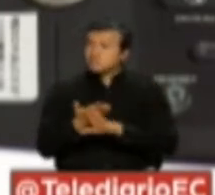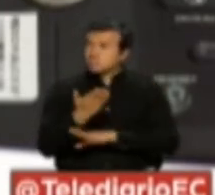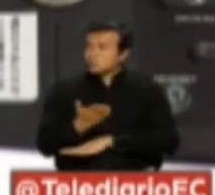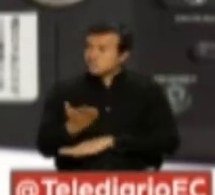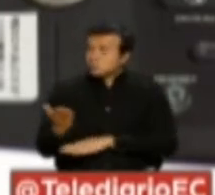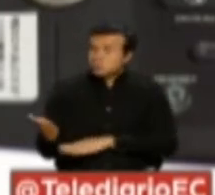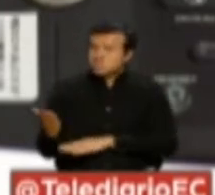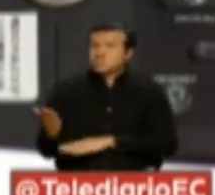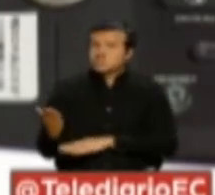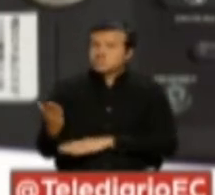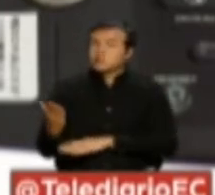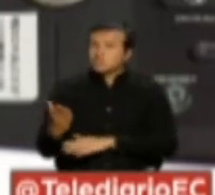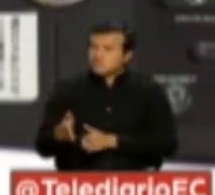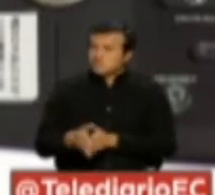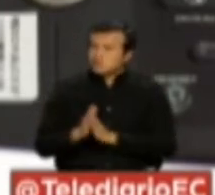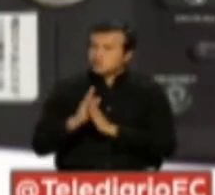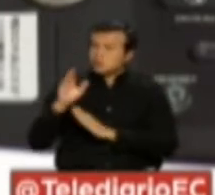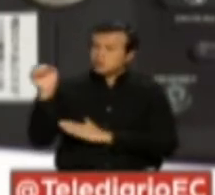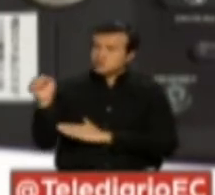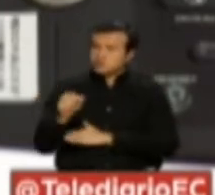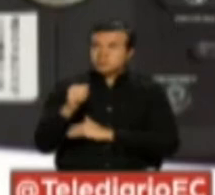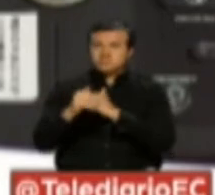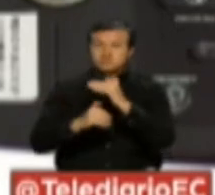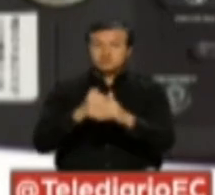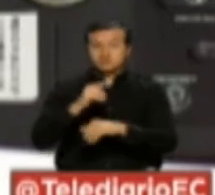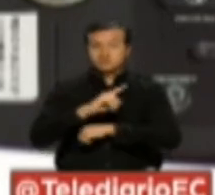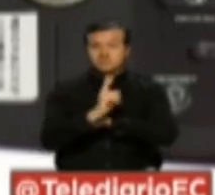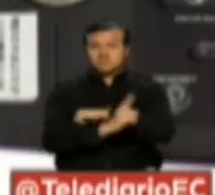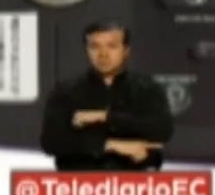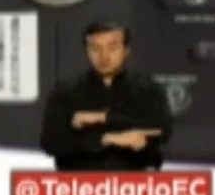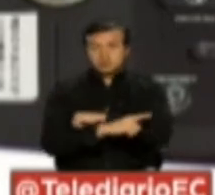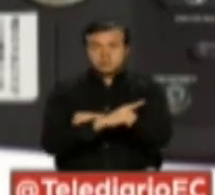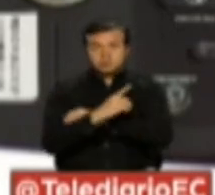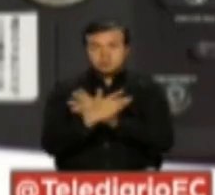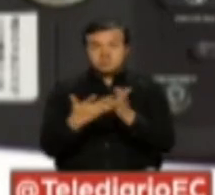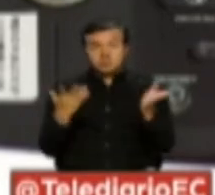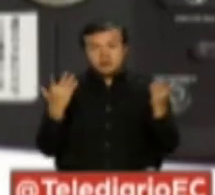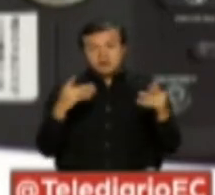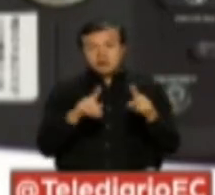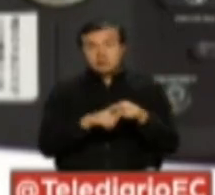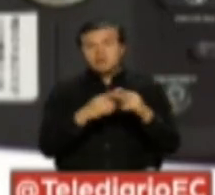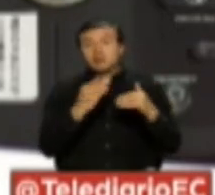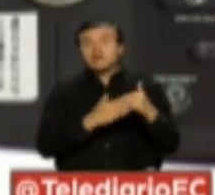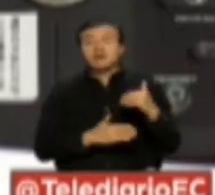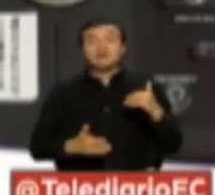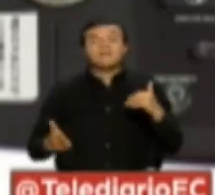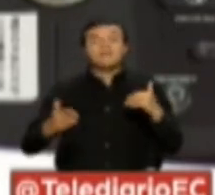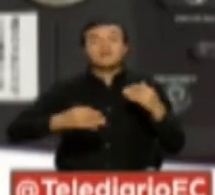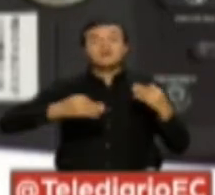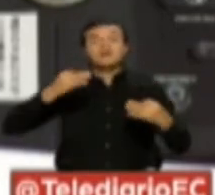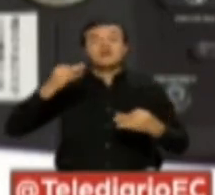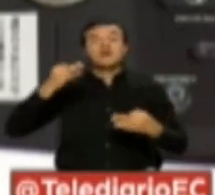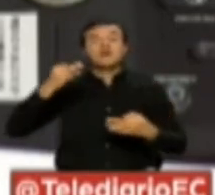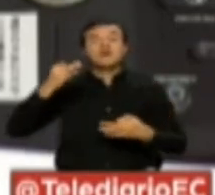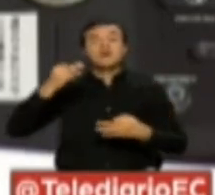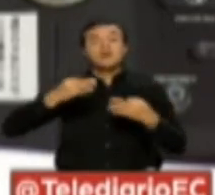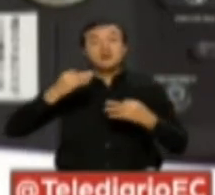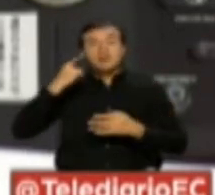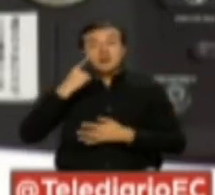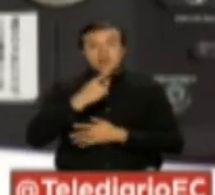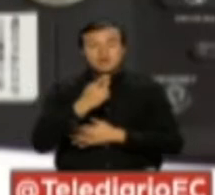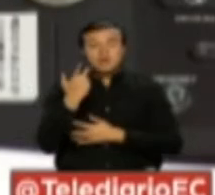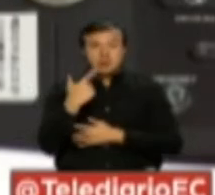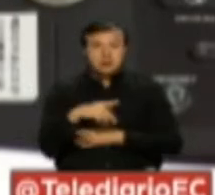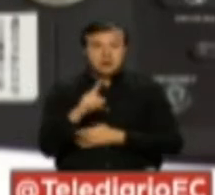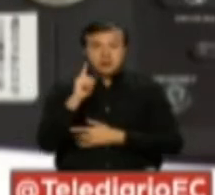instrucción, que es la que da apertura al proceso penal, y esta etapa se inicia con la audiencia de formulación de cargos.